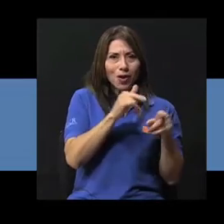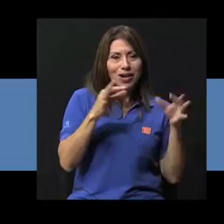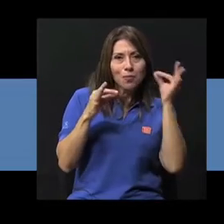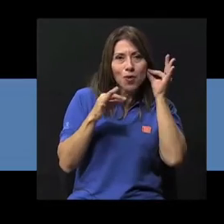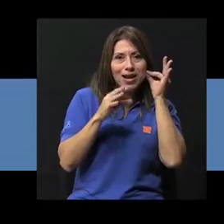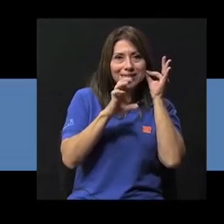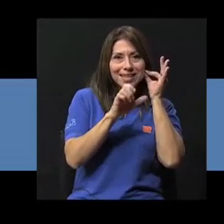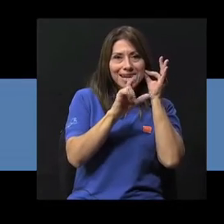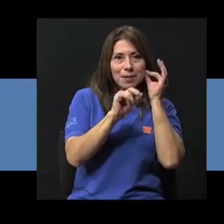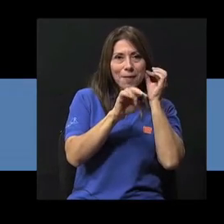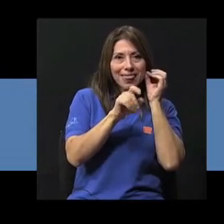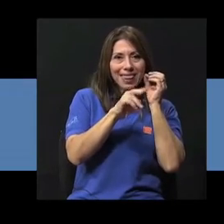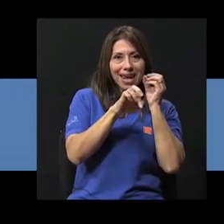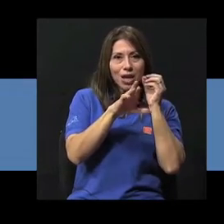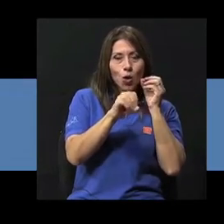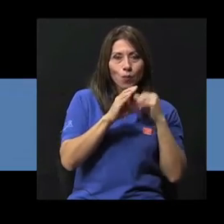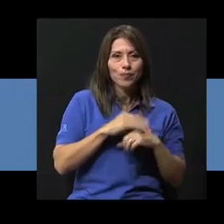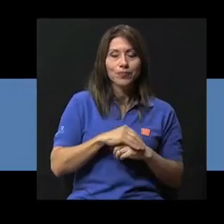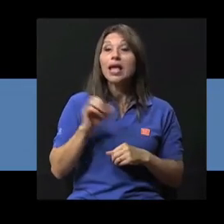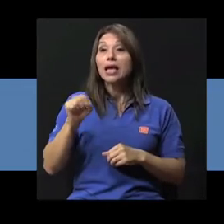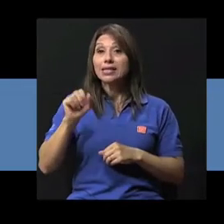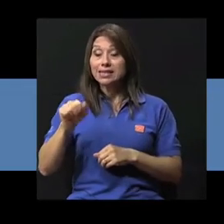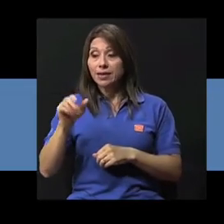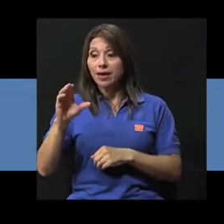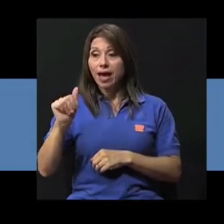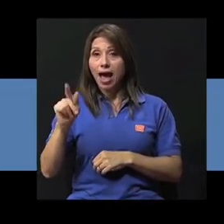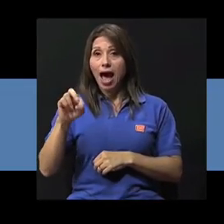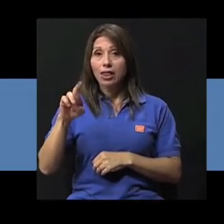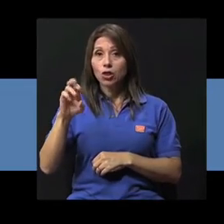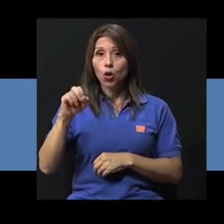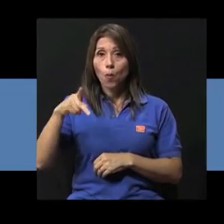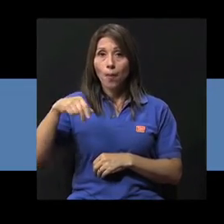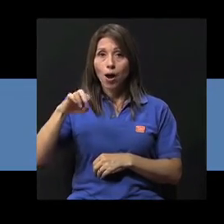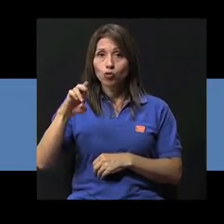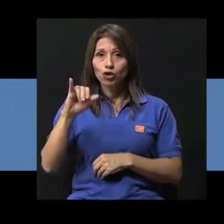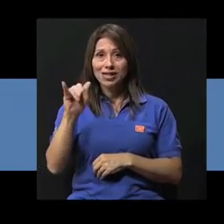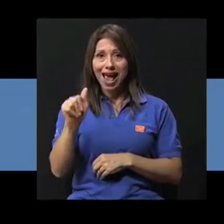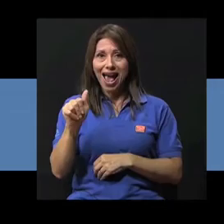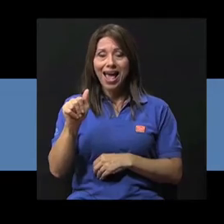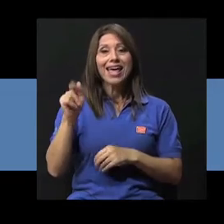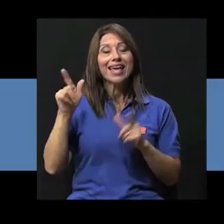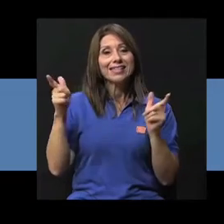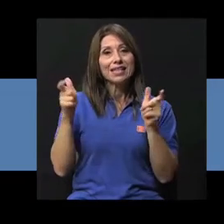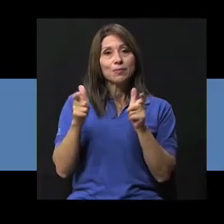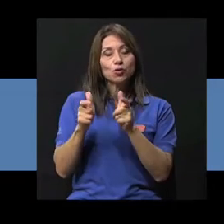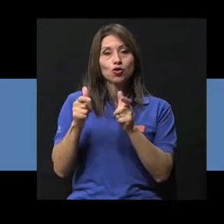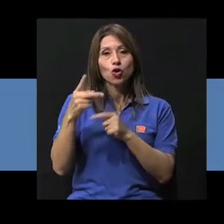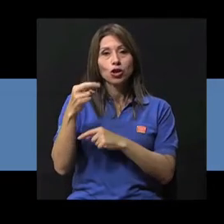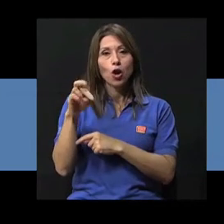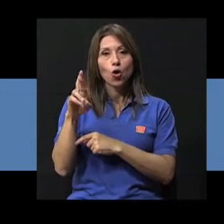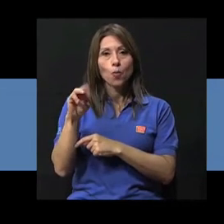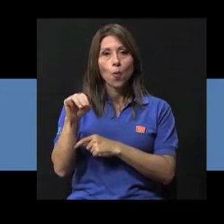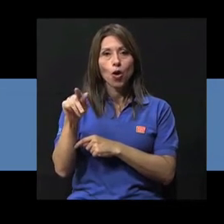las mujeres, algo parecido a eso. En realidad sí he escuchado de la andropausia, pero no sé muy bien como